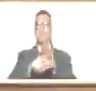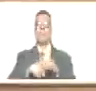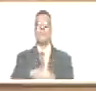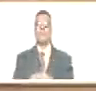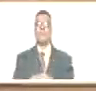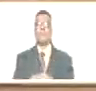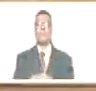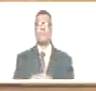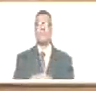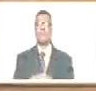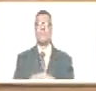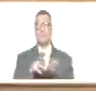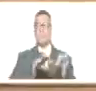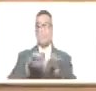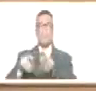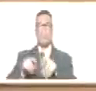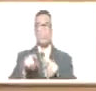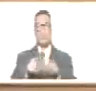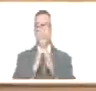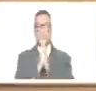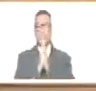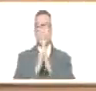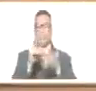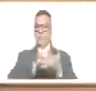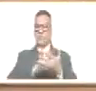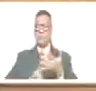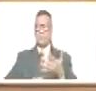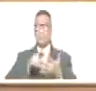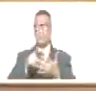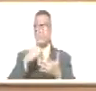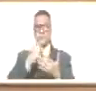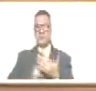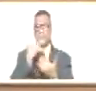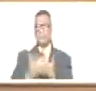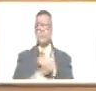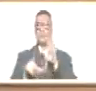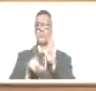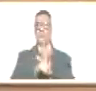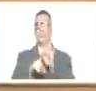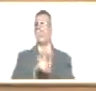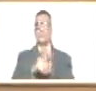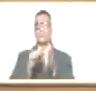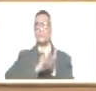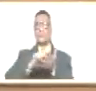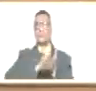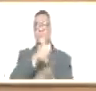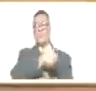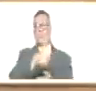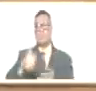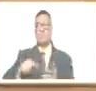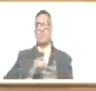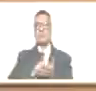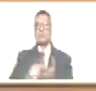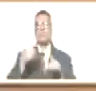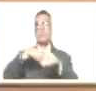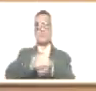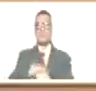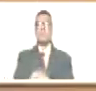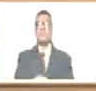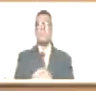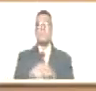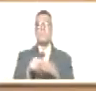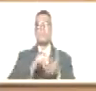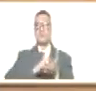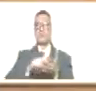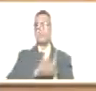Ciudadana secretaria, sírvase por favor dar lectura al proyecto de ley, artículo por artículo, incluyendo las denominaciones de los títulos,